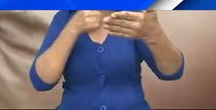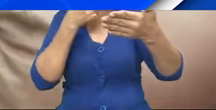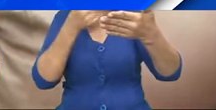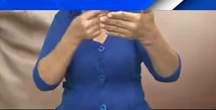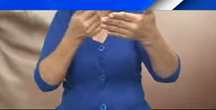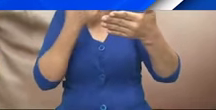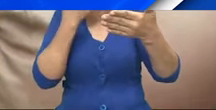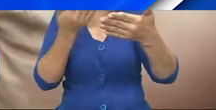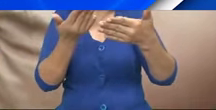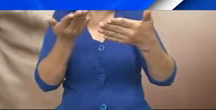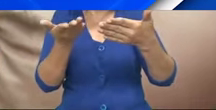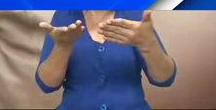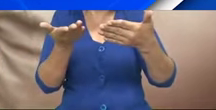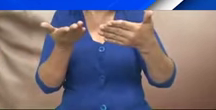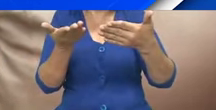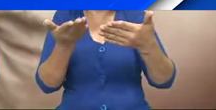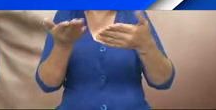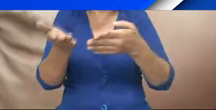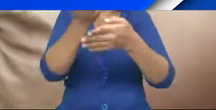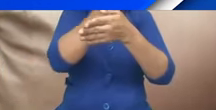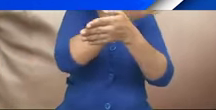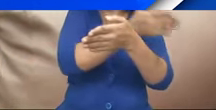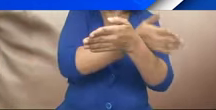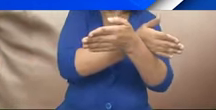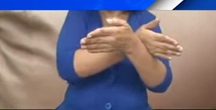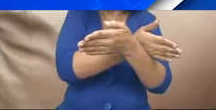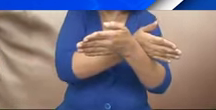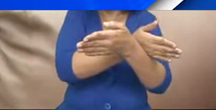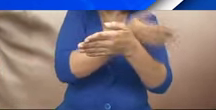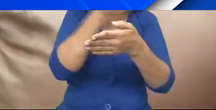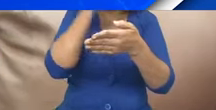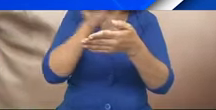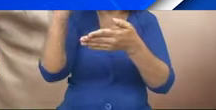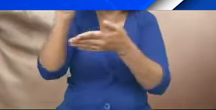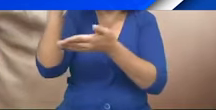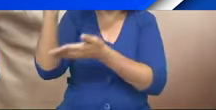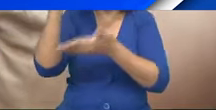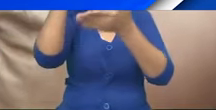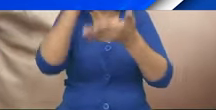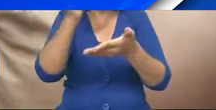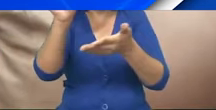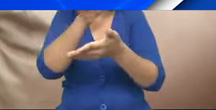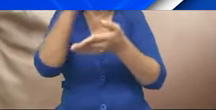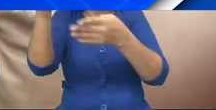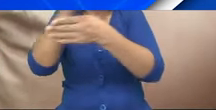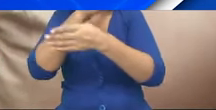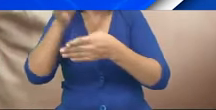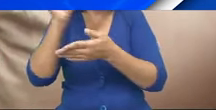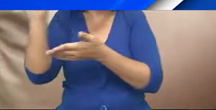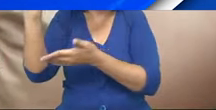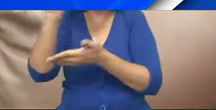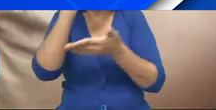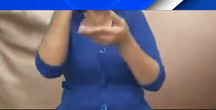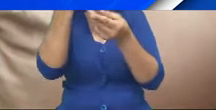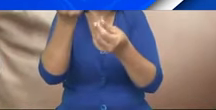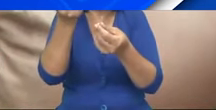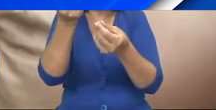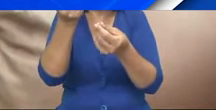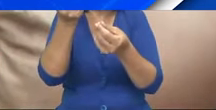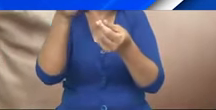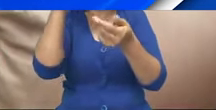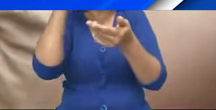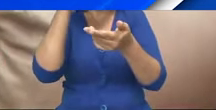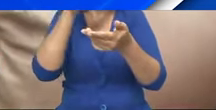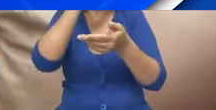diríamos, bueno, es que antes este préstamo, como muchos otros, la tasa